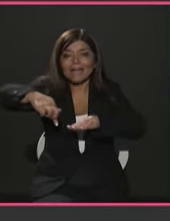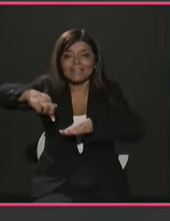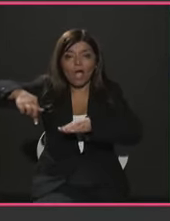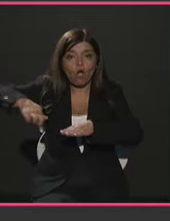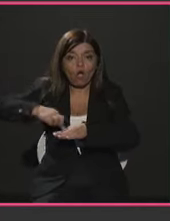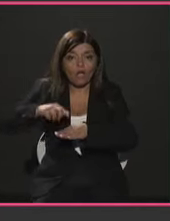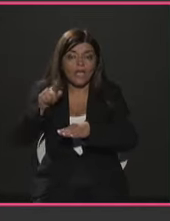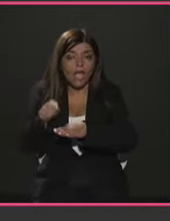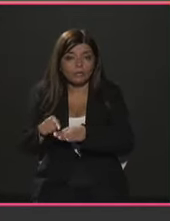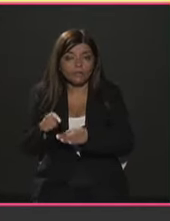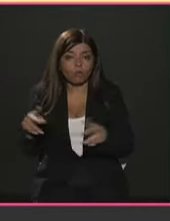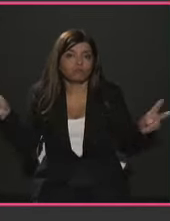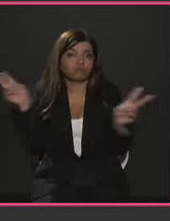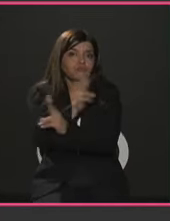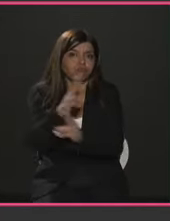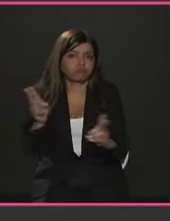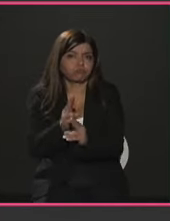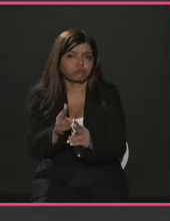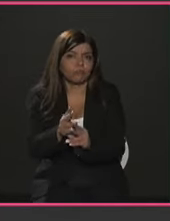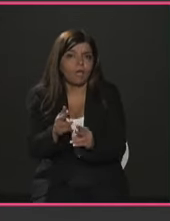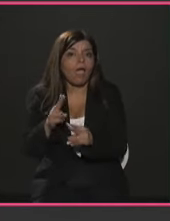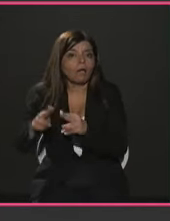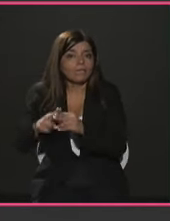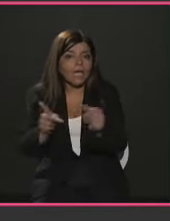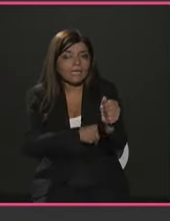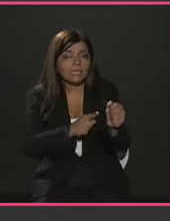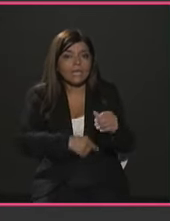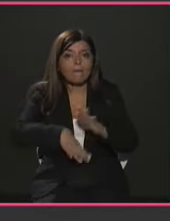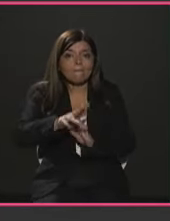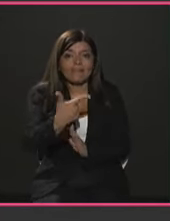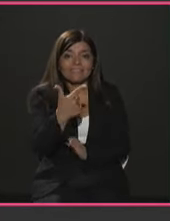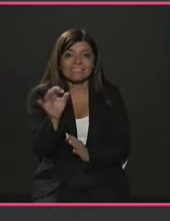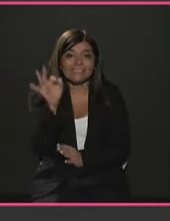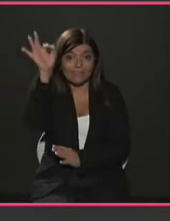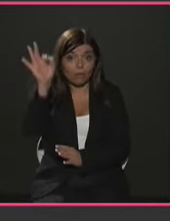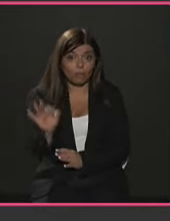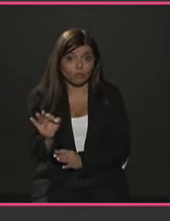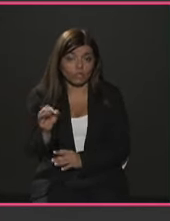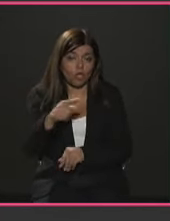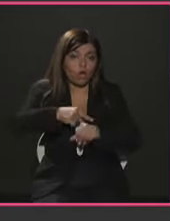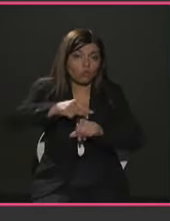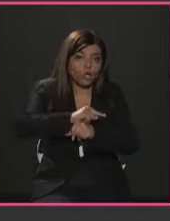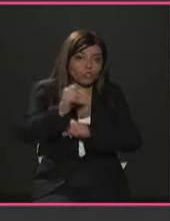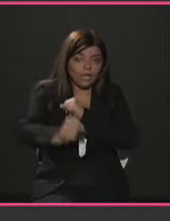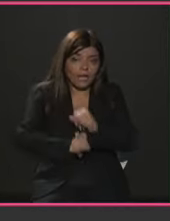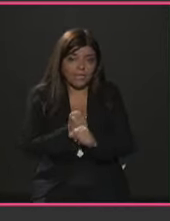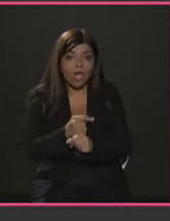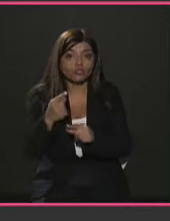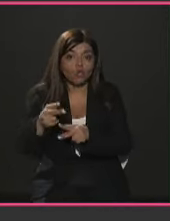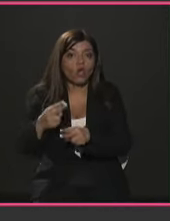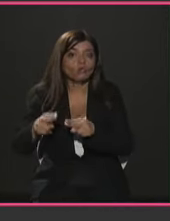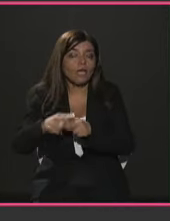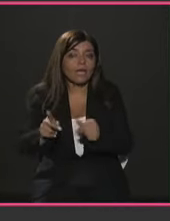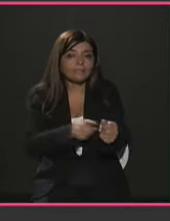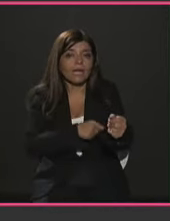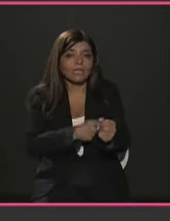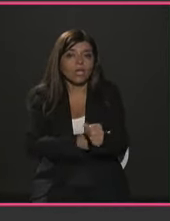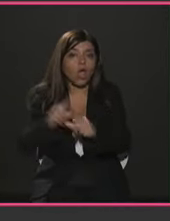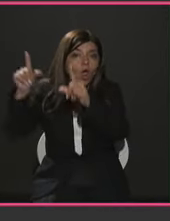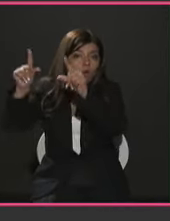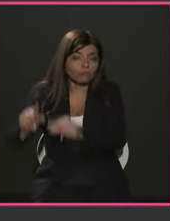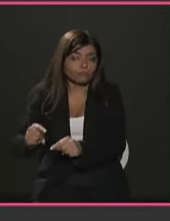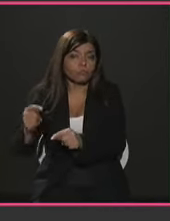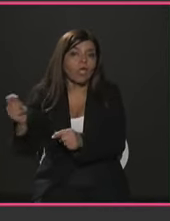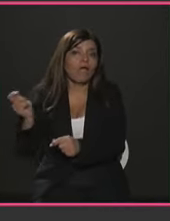Electricidad más del más del 70 de las horas de un año eso nos permite producir electricidad renovable al costo más bajo